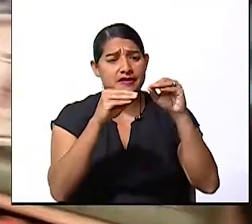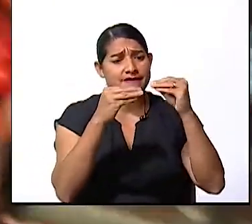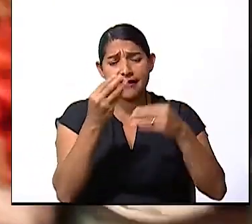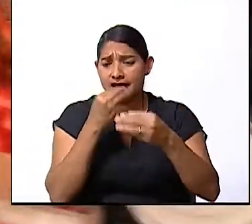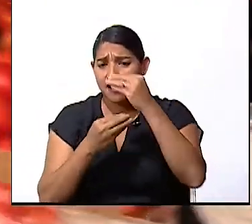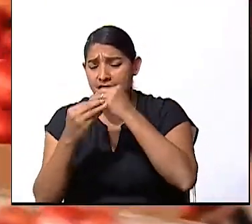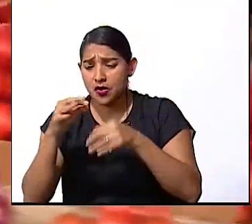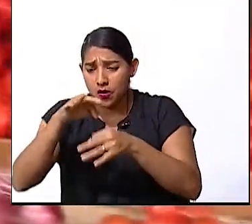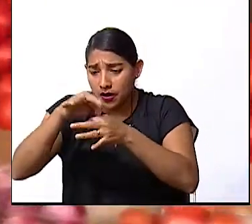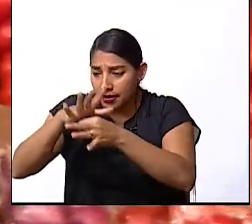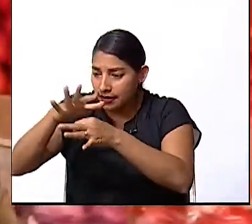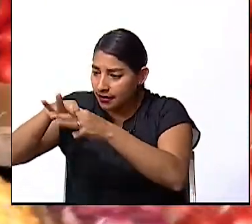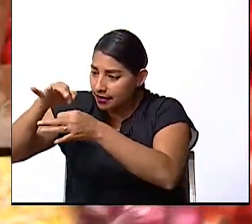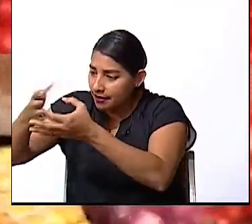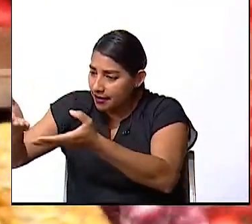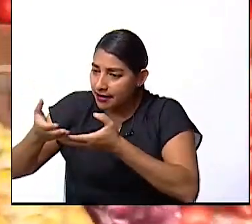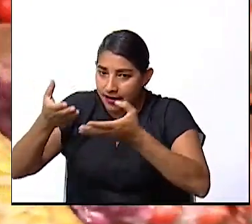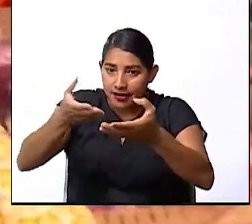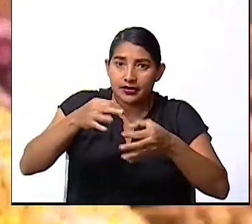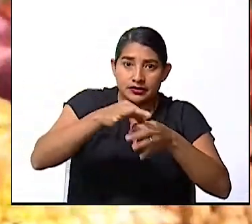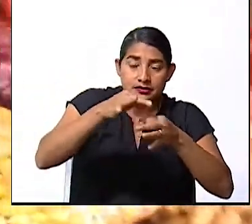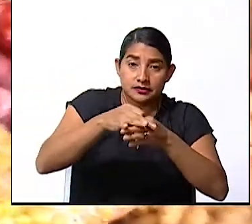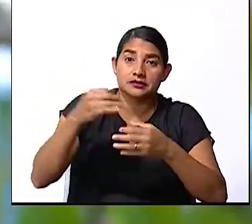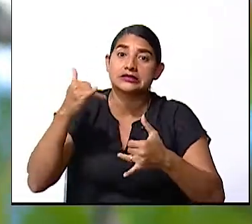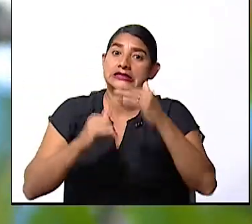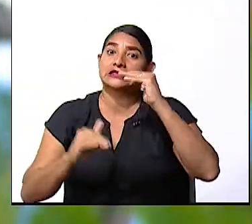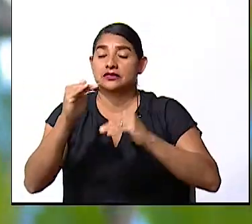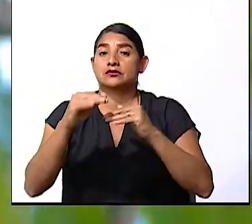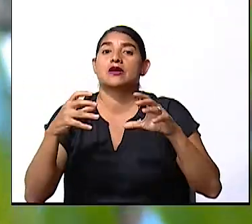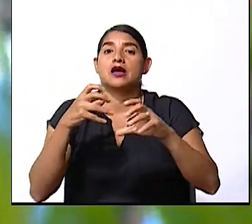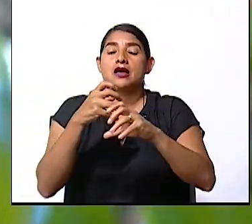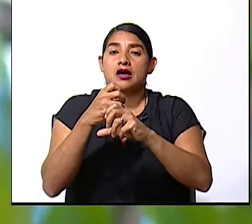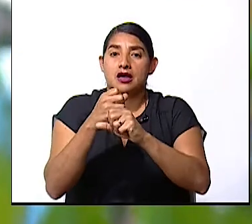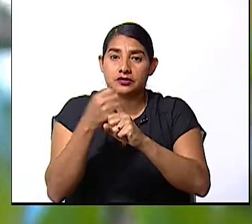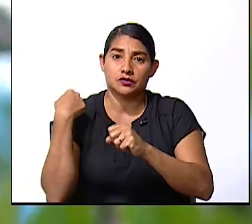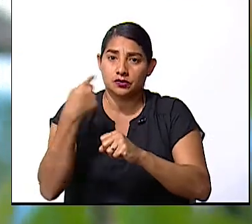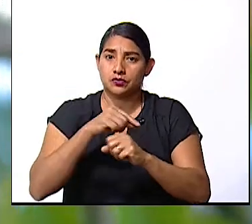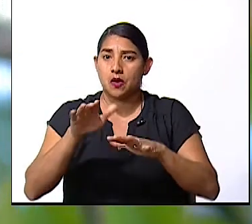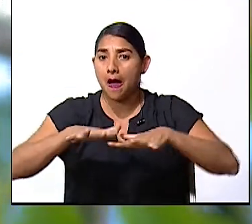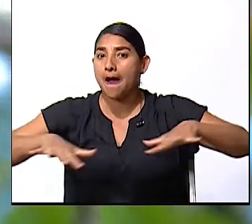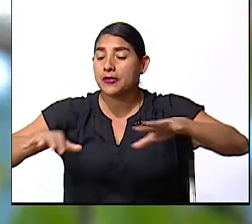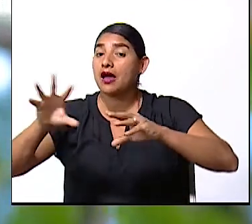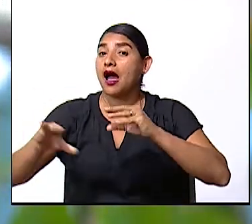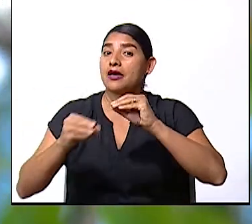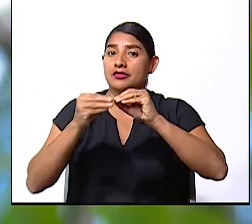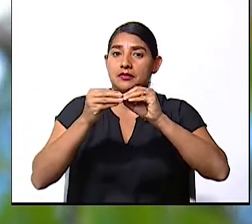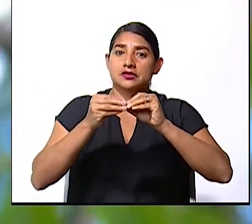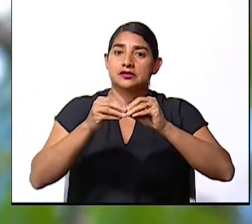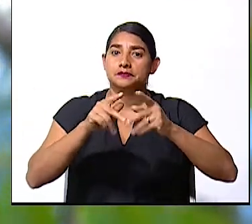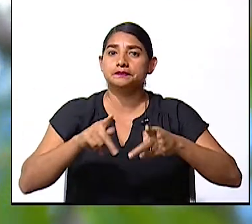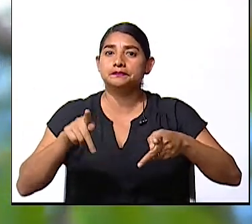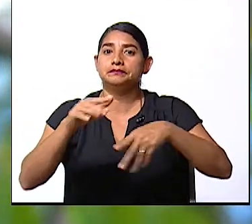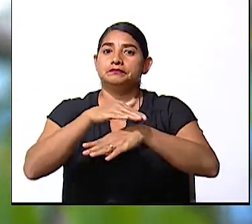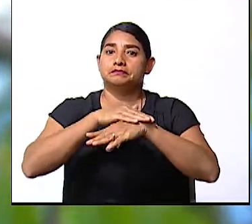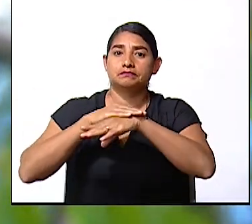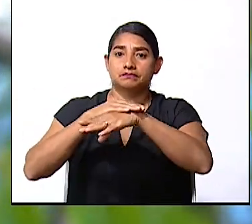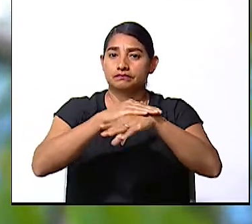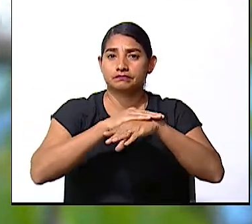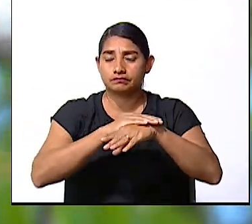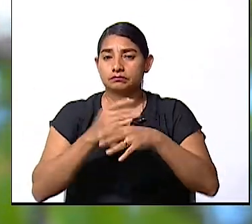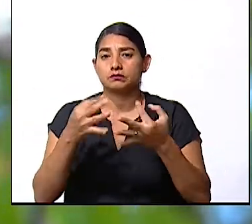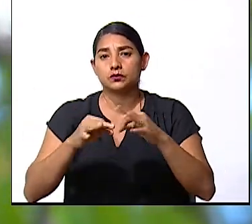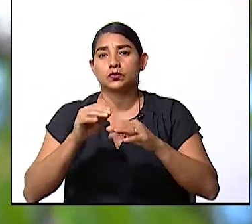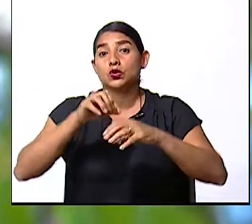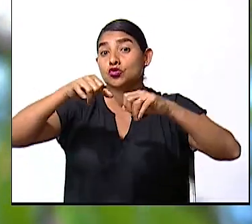y agricultores locales son en menor escala y hacen menos daño ambiental, además de que suelen tomar medidas más éticas y